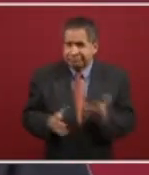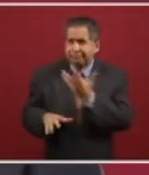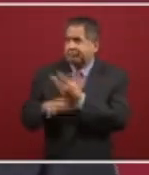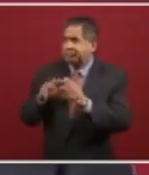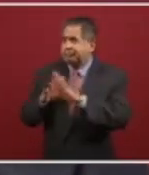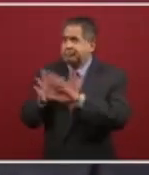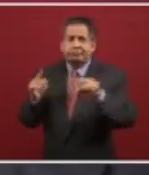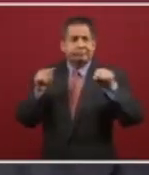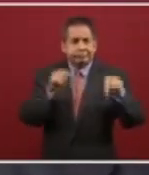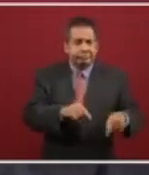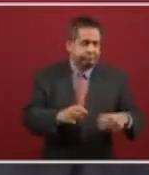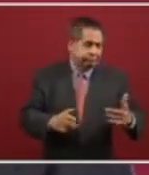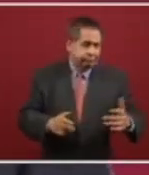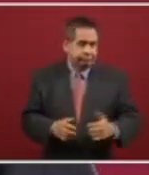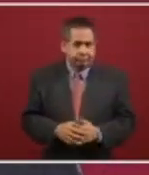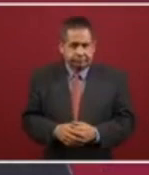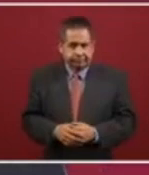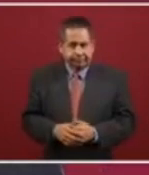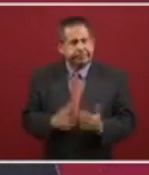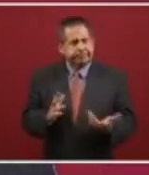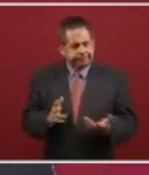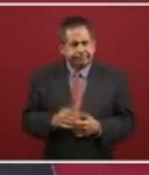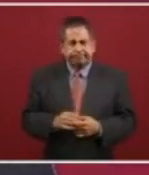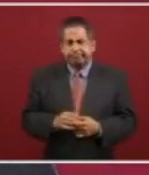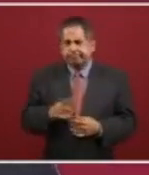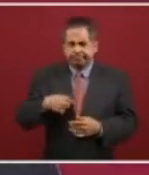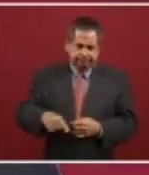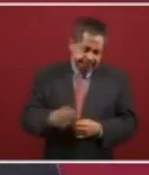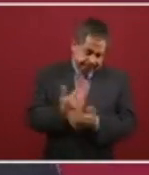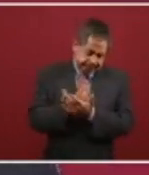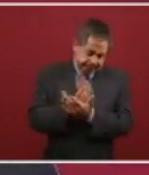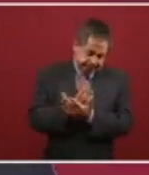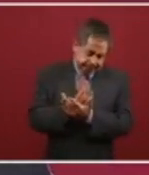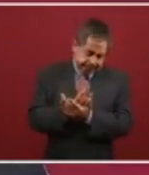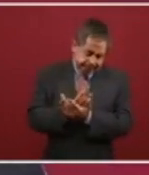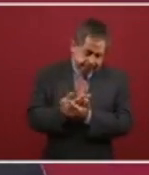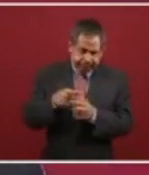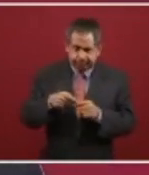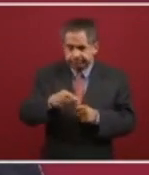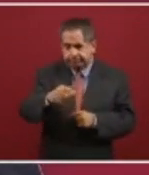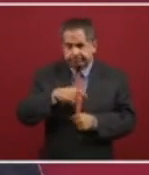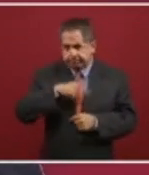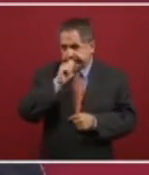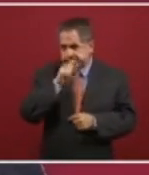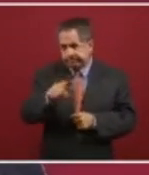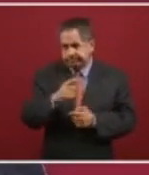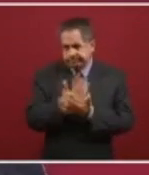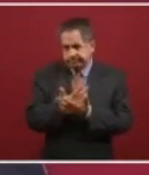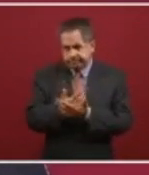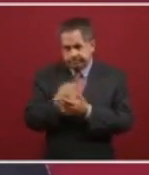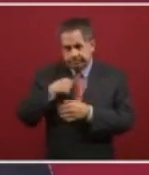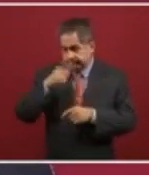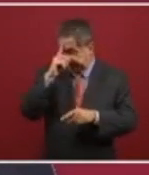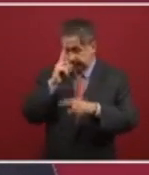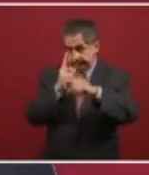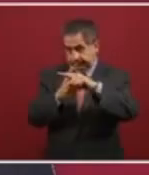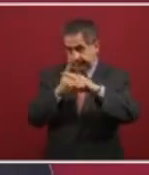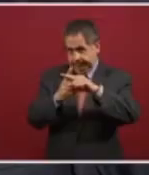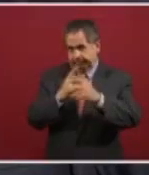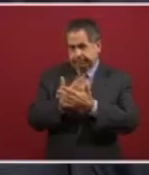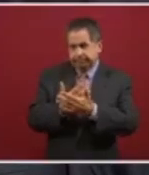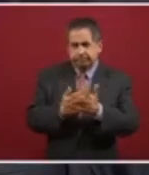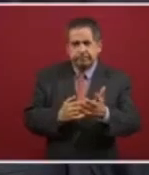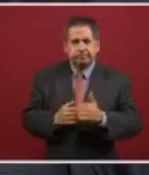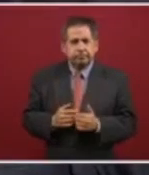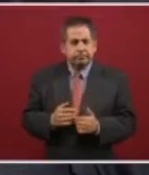Entonces, hay que esperarnos. Yo estoy también optimista por